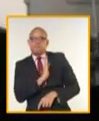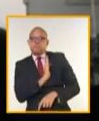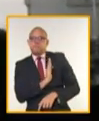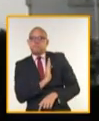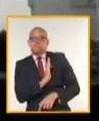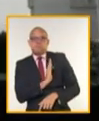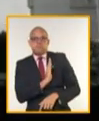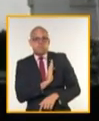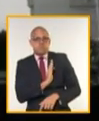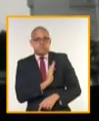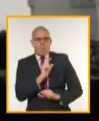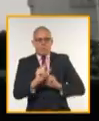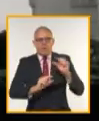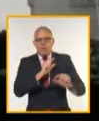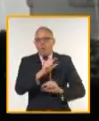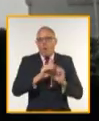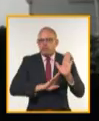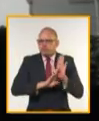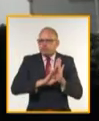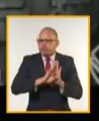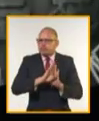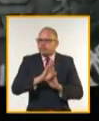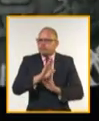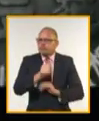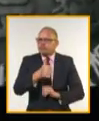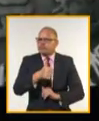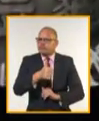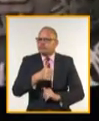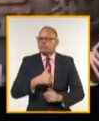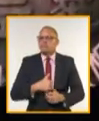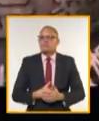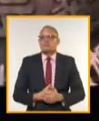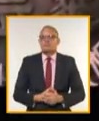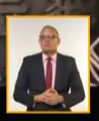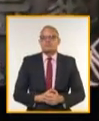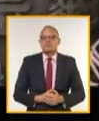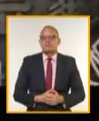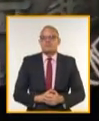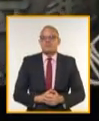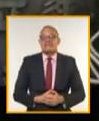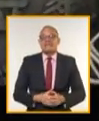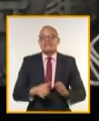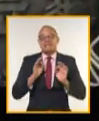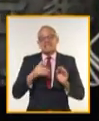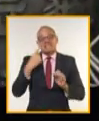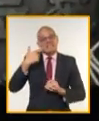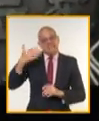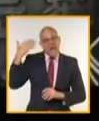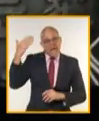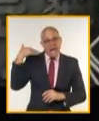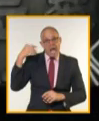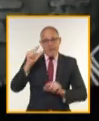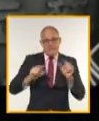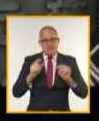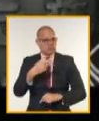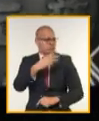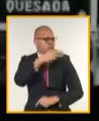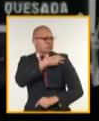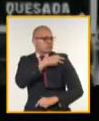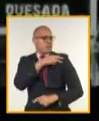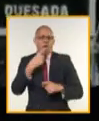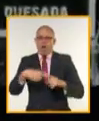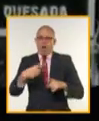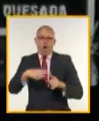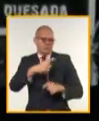ganar dentro de la historia de Cuba un lugar importante. Y todos los mayores generales, todos los grandes militares de la